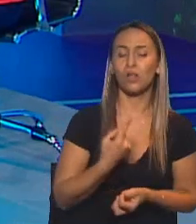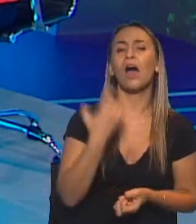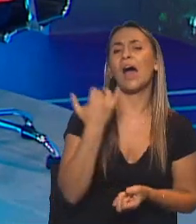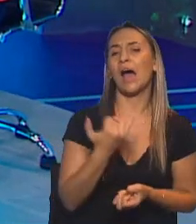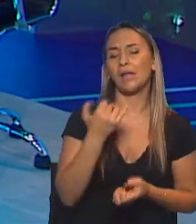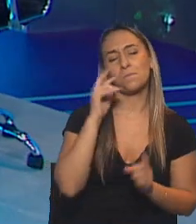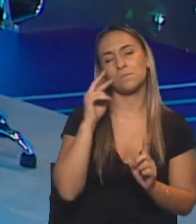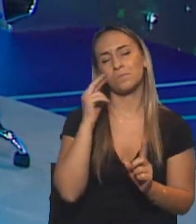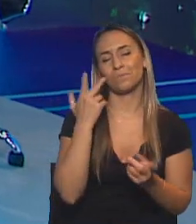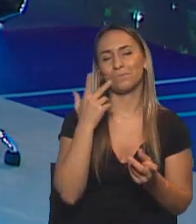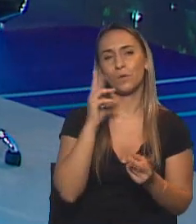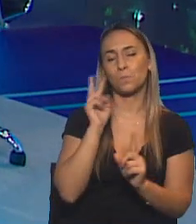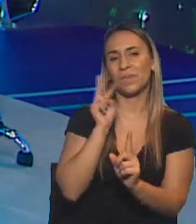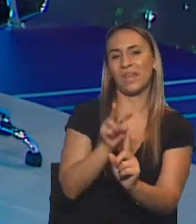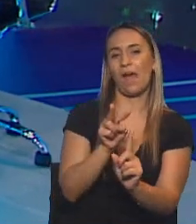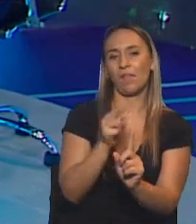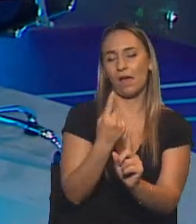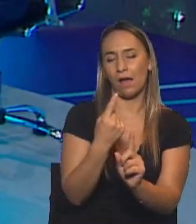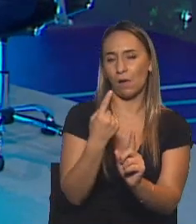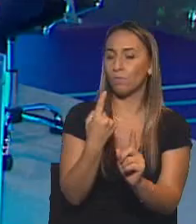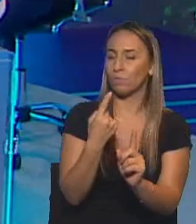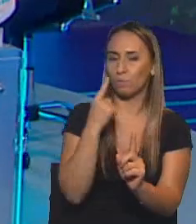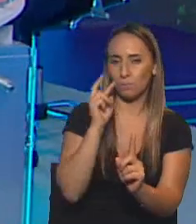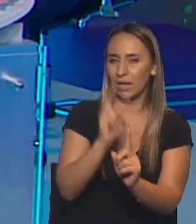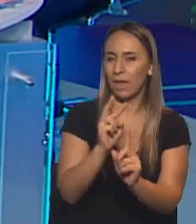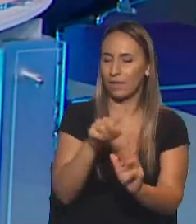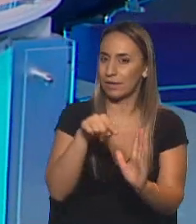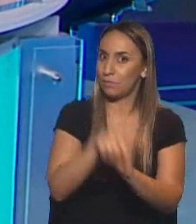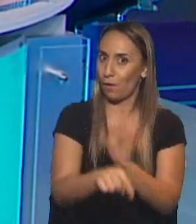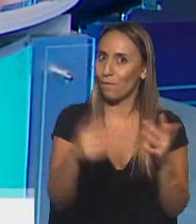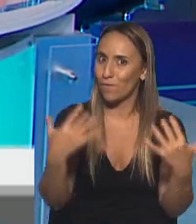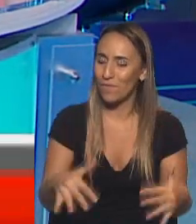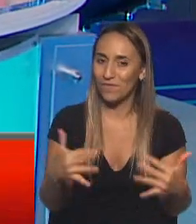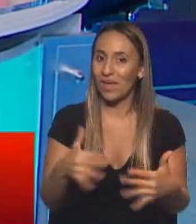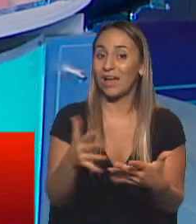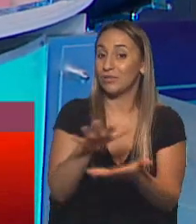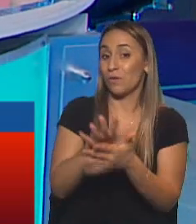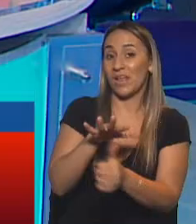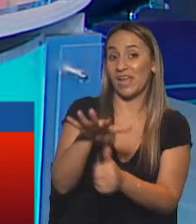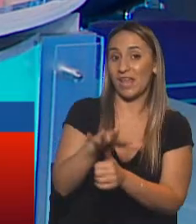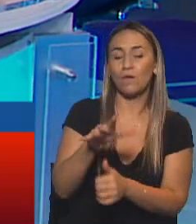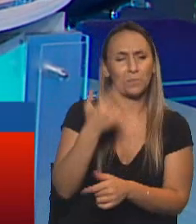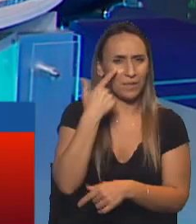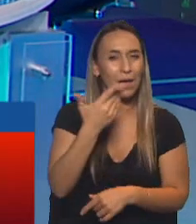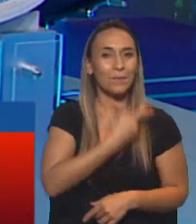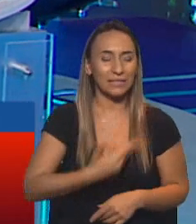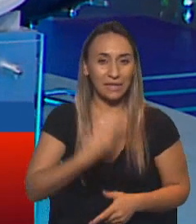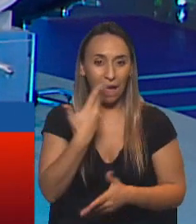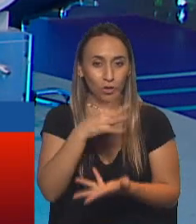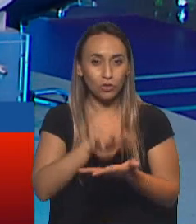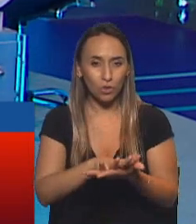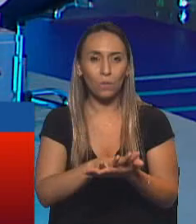una mirada muy profunda sobre las cuestiones de género. Vos fíjate que justamente el presidente se refería a las tareas del cuidado y ya son más